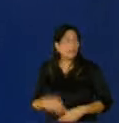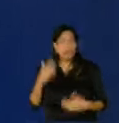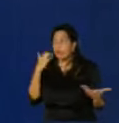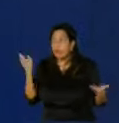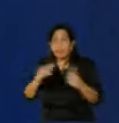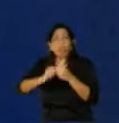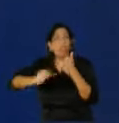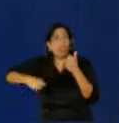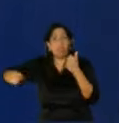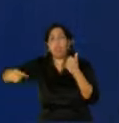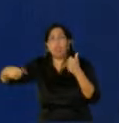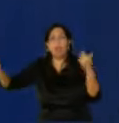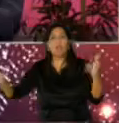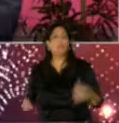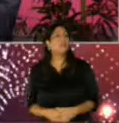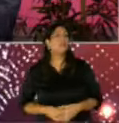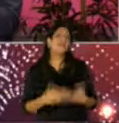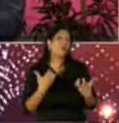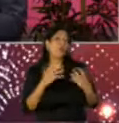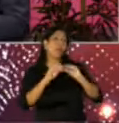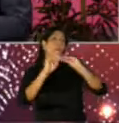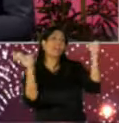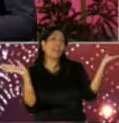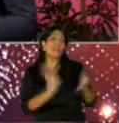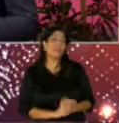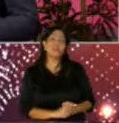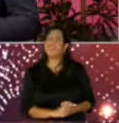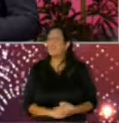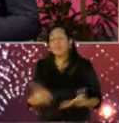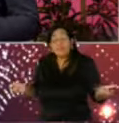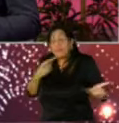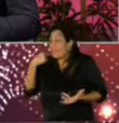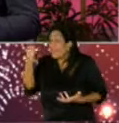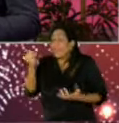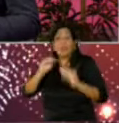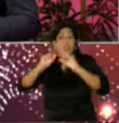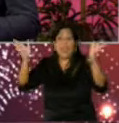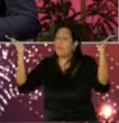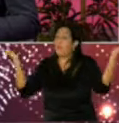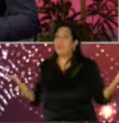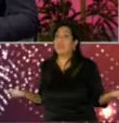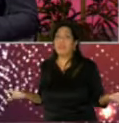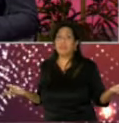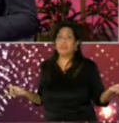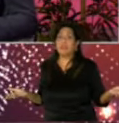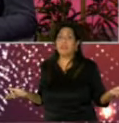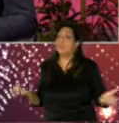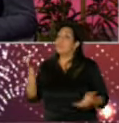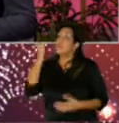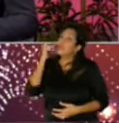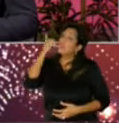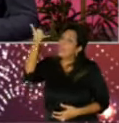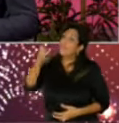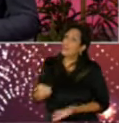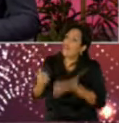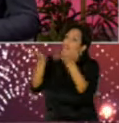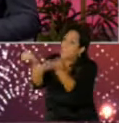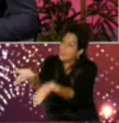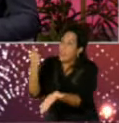va a seguir. Hasta que esté claro, por supuesto, el tema. Sí, bueno, ya yo lo he dicho claramente, o sea, Si te llaman para ofrecerte